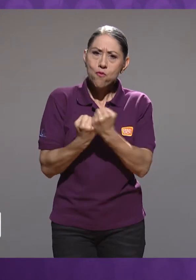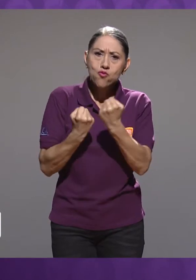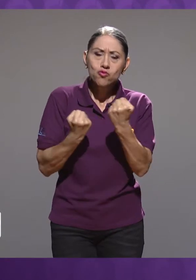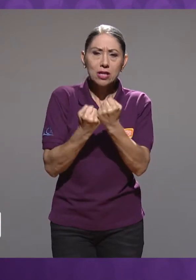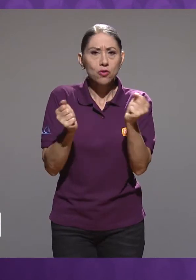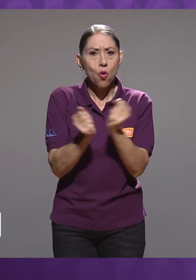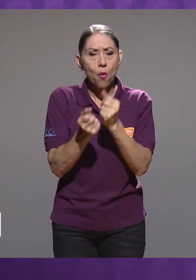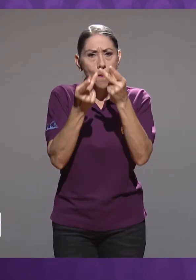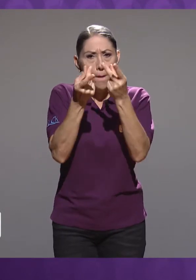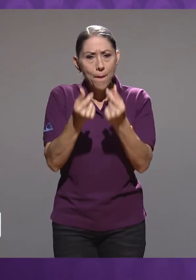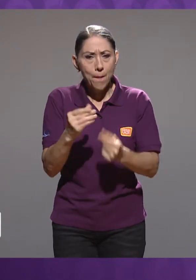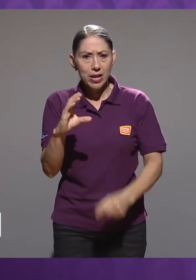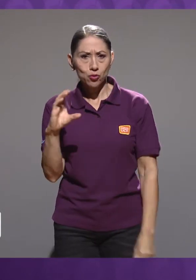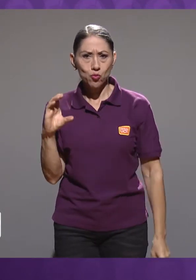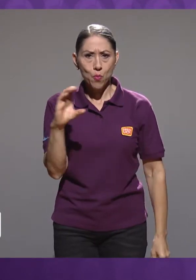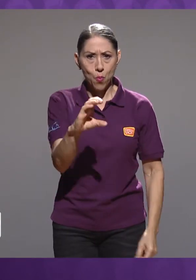robustas